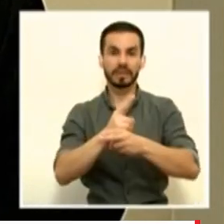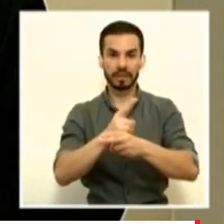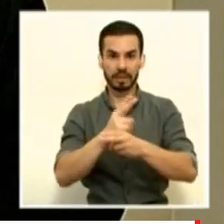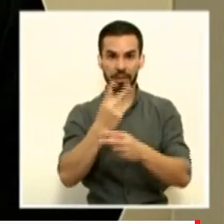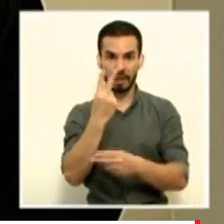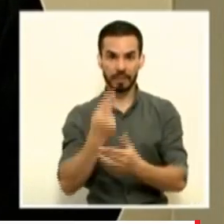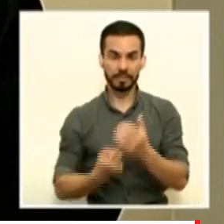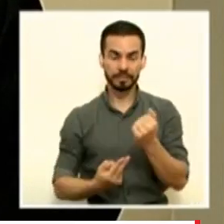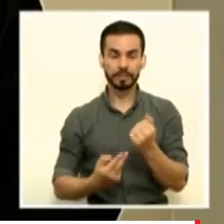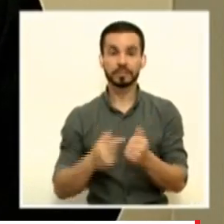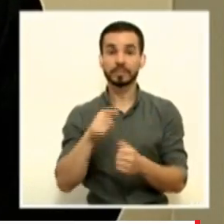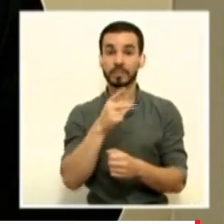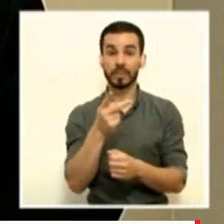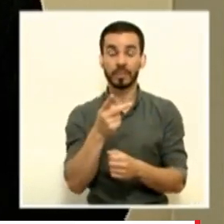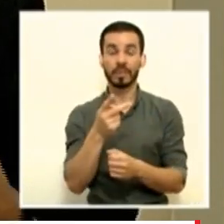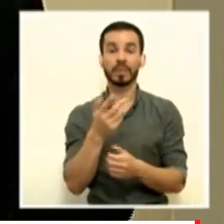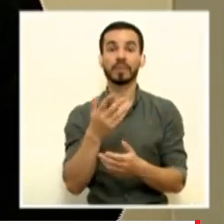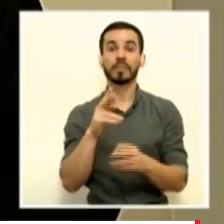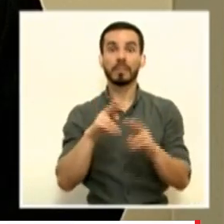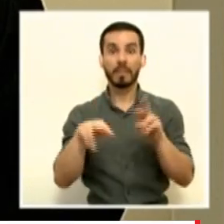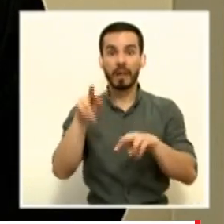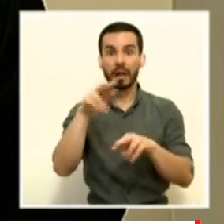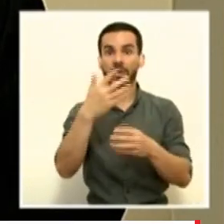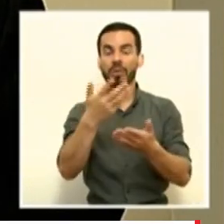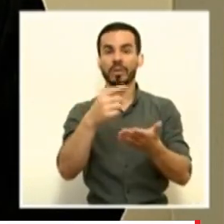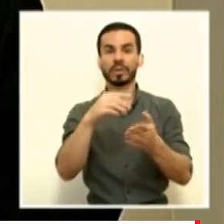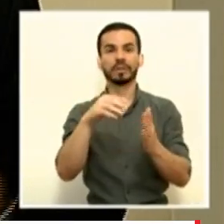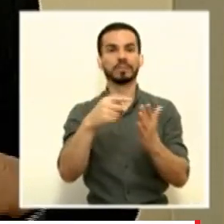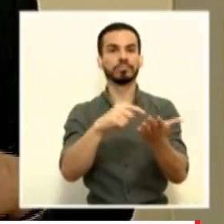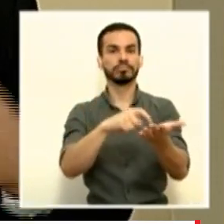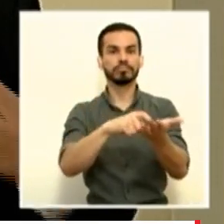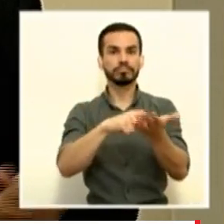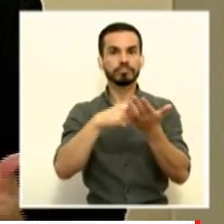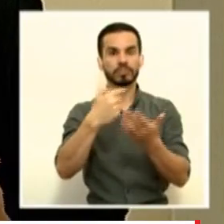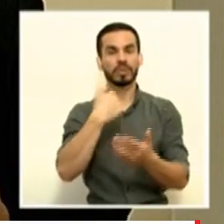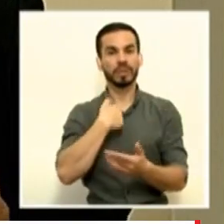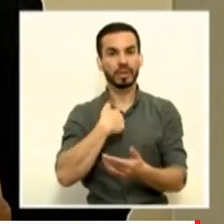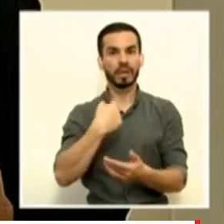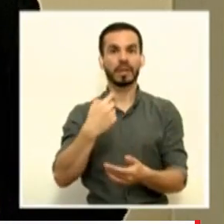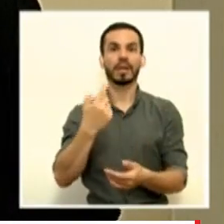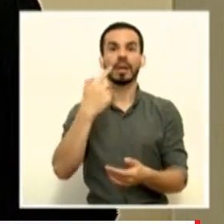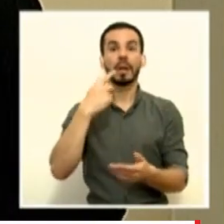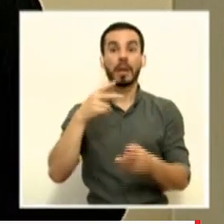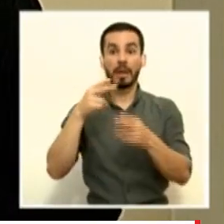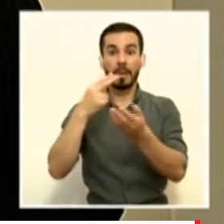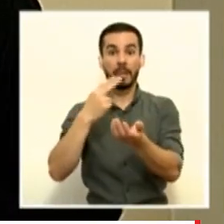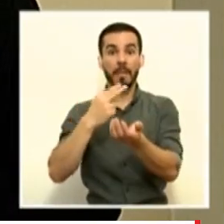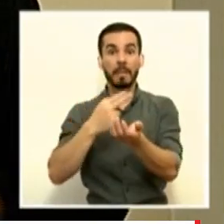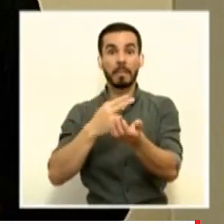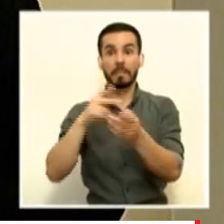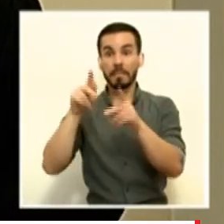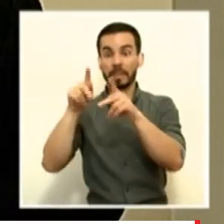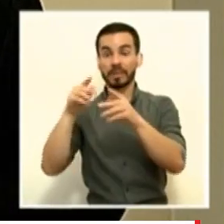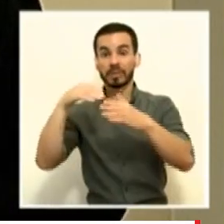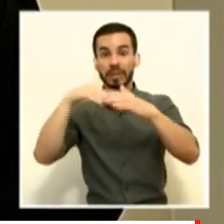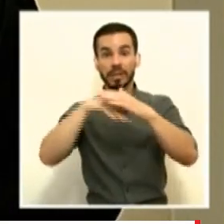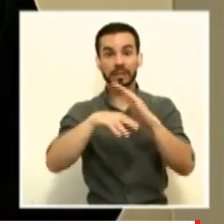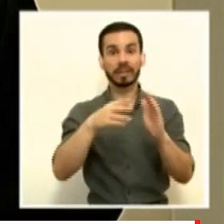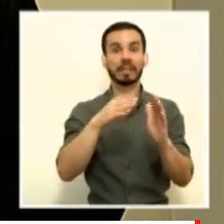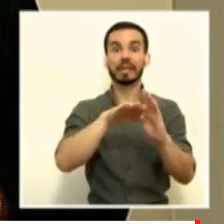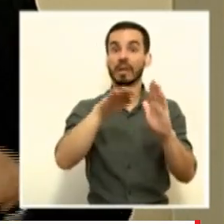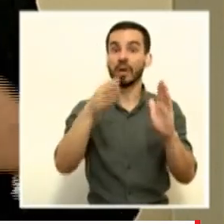universalidad que son los que nos rigen. Los pacientes que se internan no se internan de acuerdo